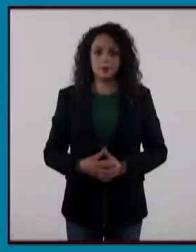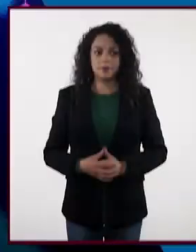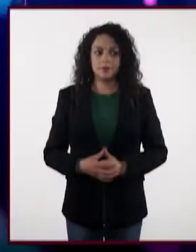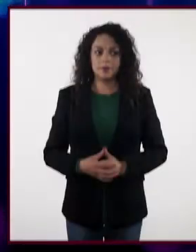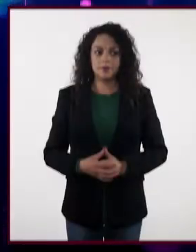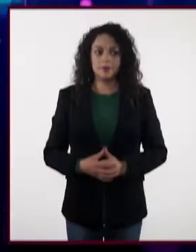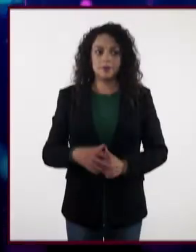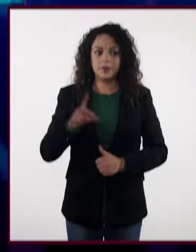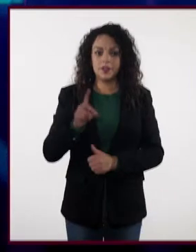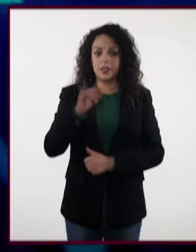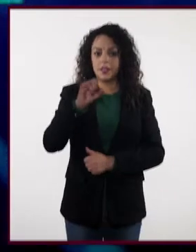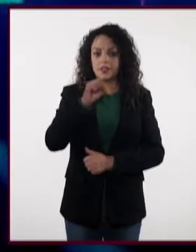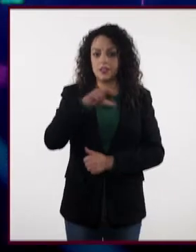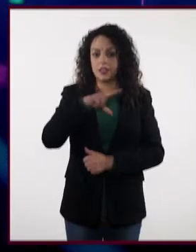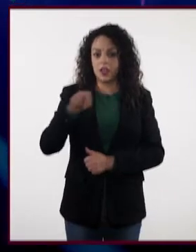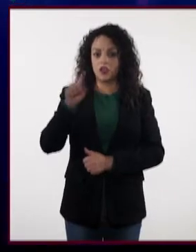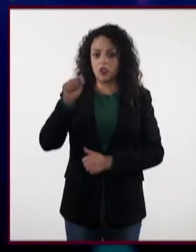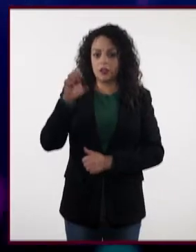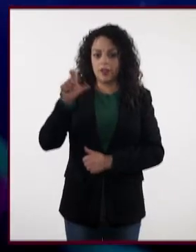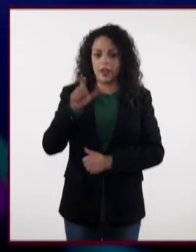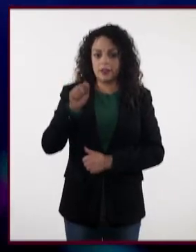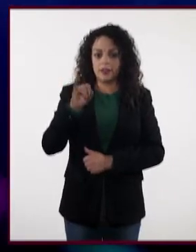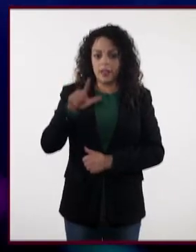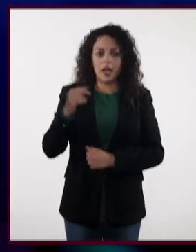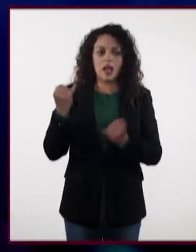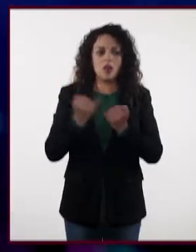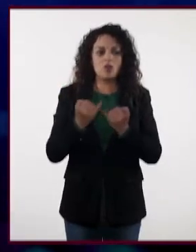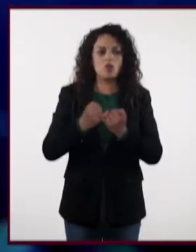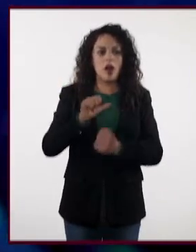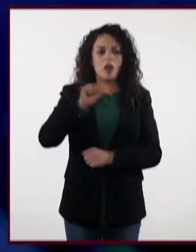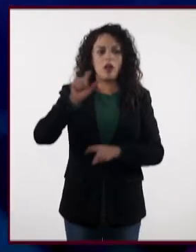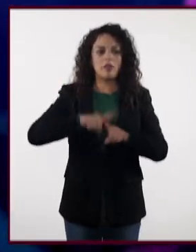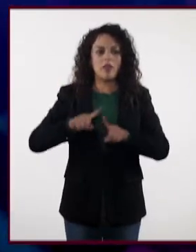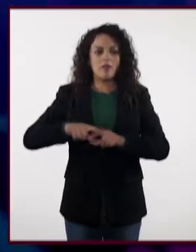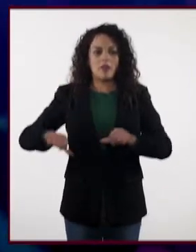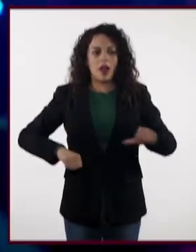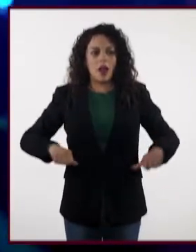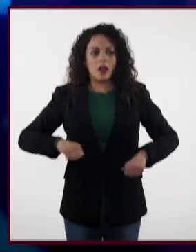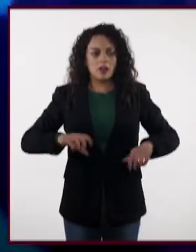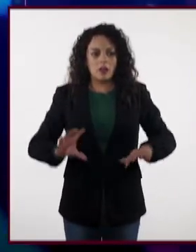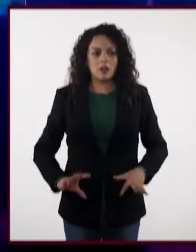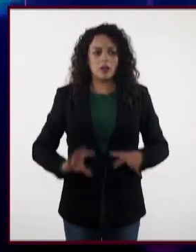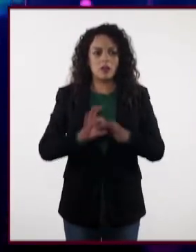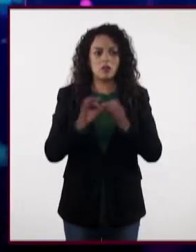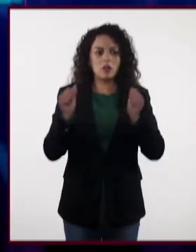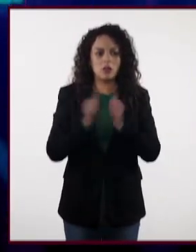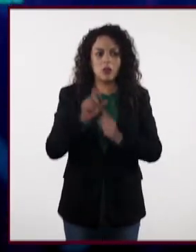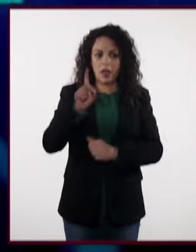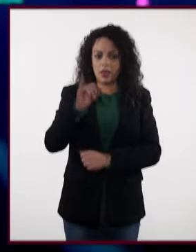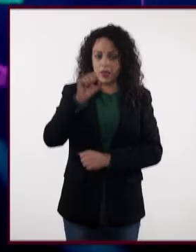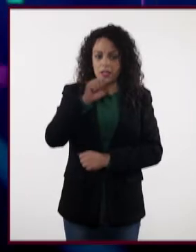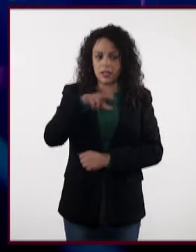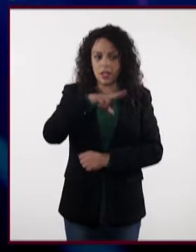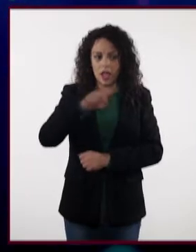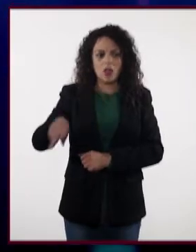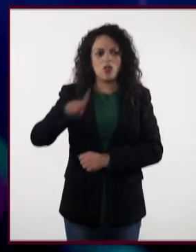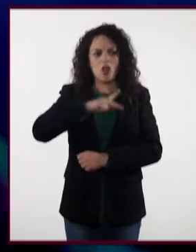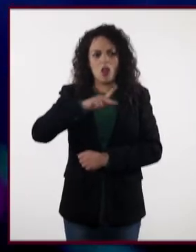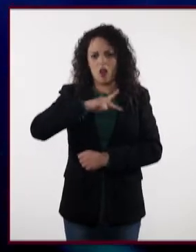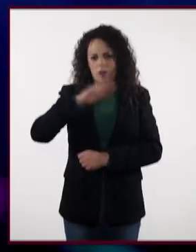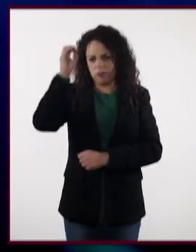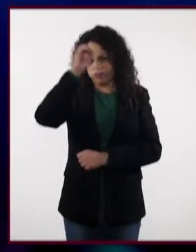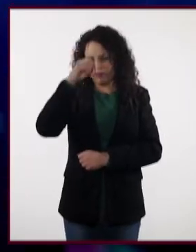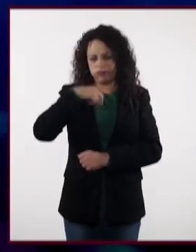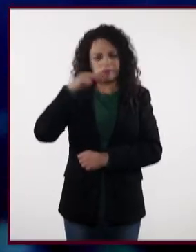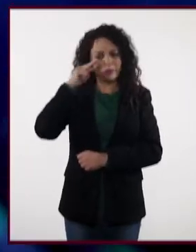El diseño textil, como todas las otras actividades relacionadas al diseño, pues yo lo visualizo como una